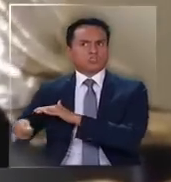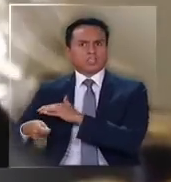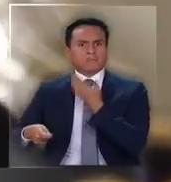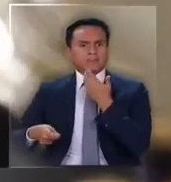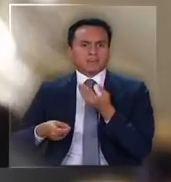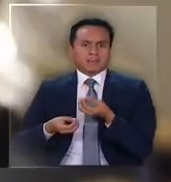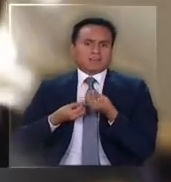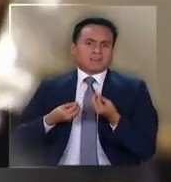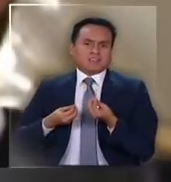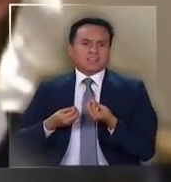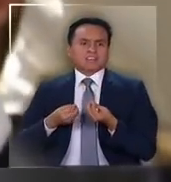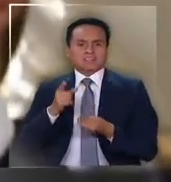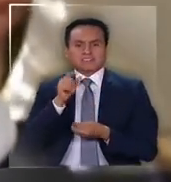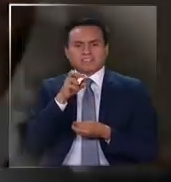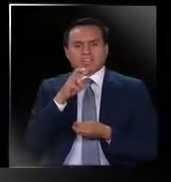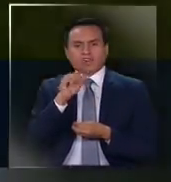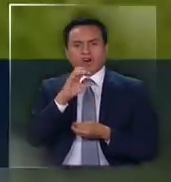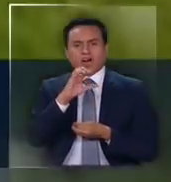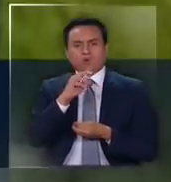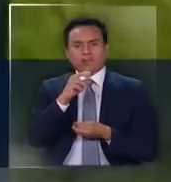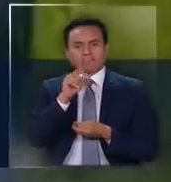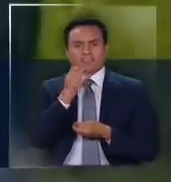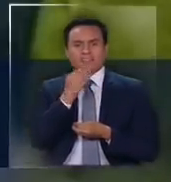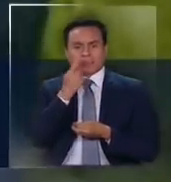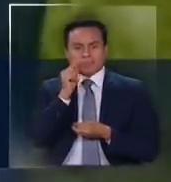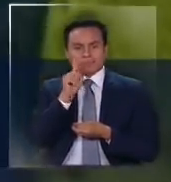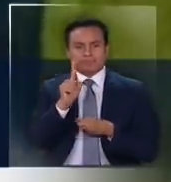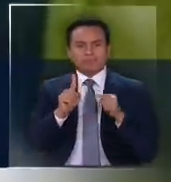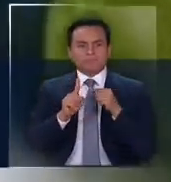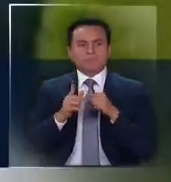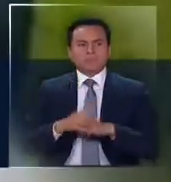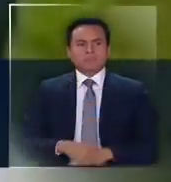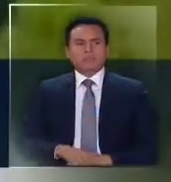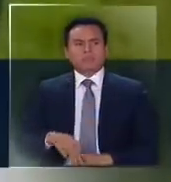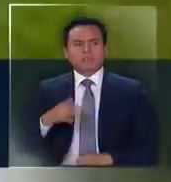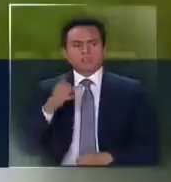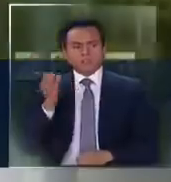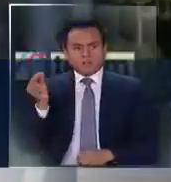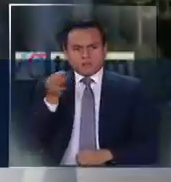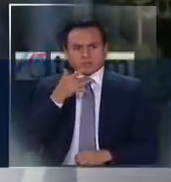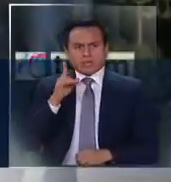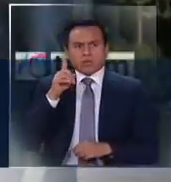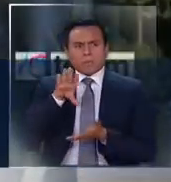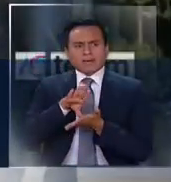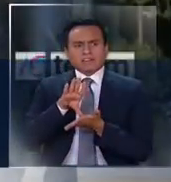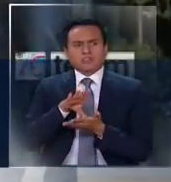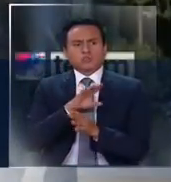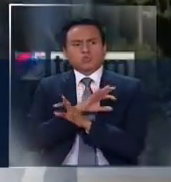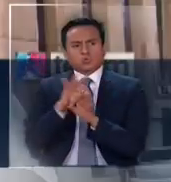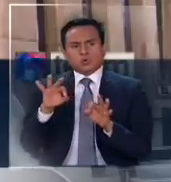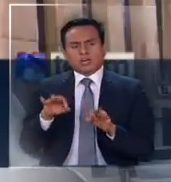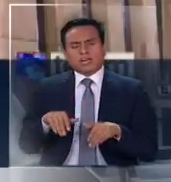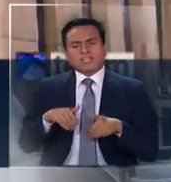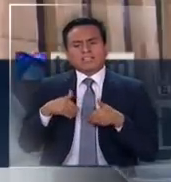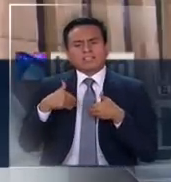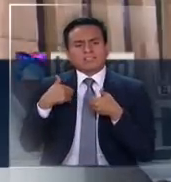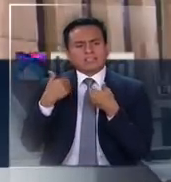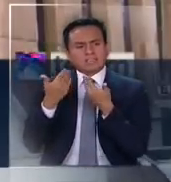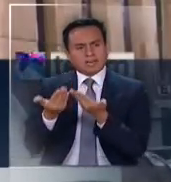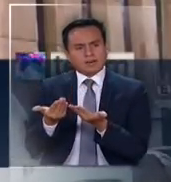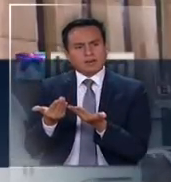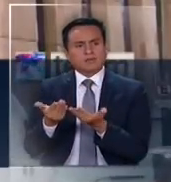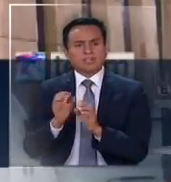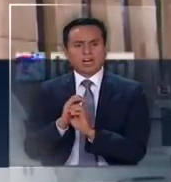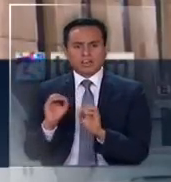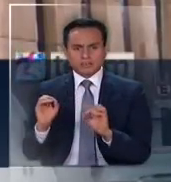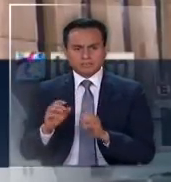por supuesto, Sergio Jadue. 7 presidentes son millonarios. Porque hay un país que no